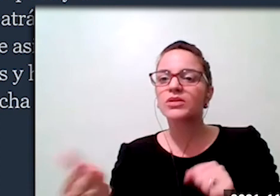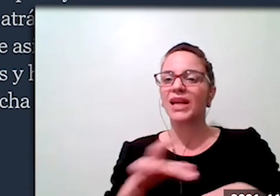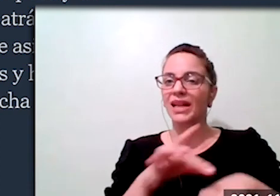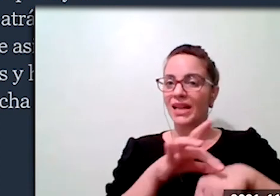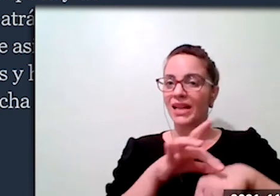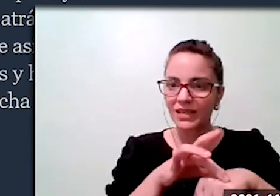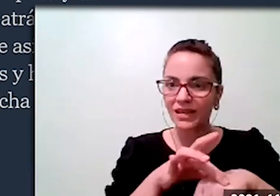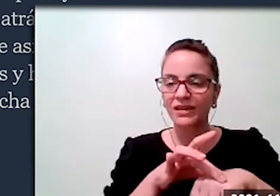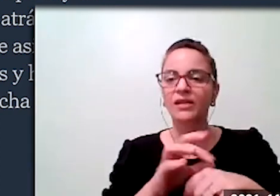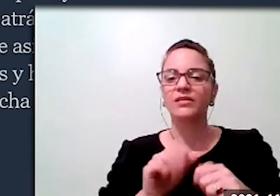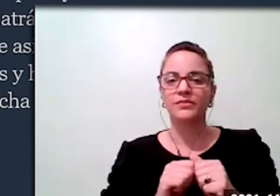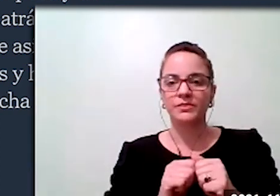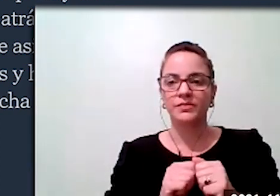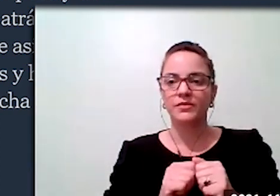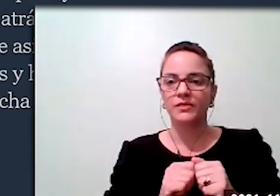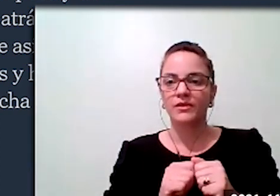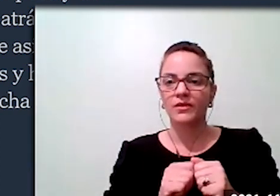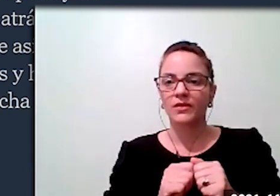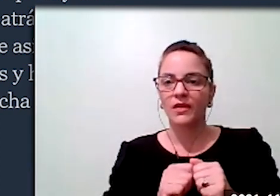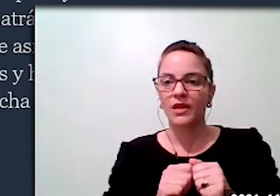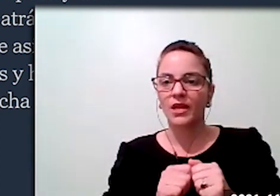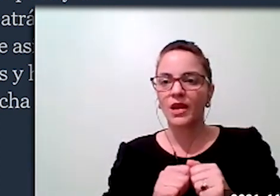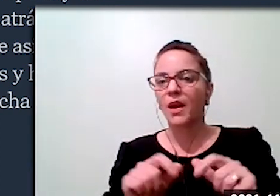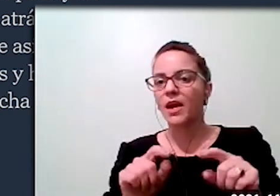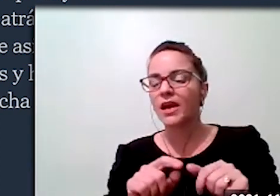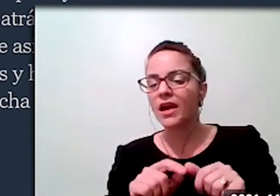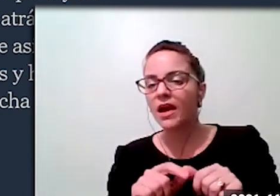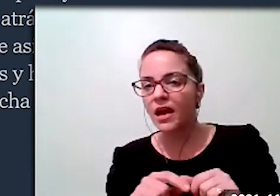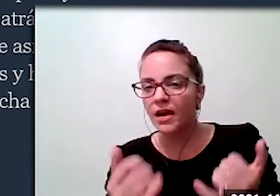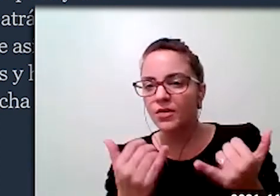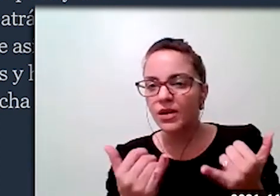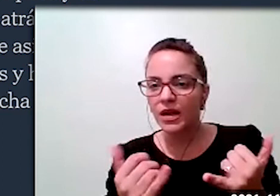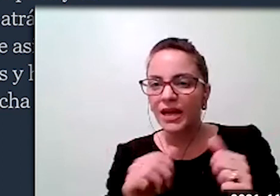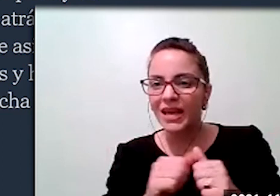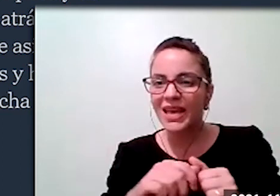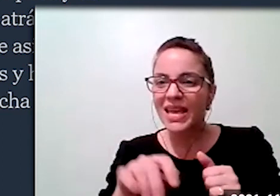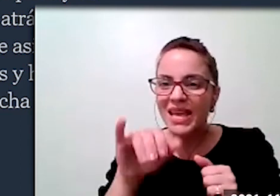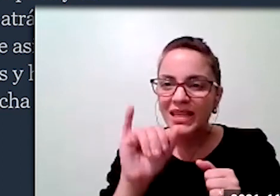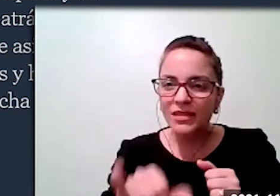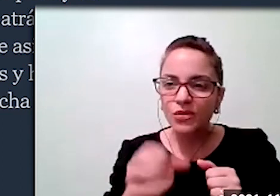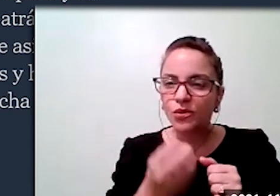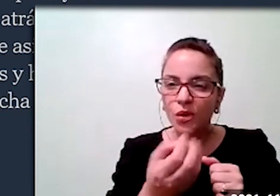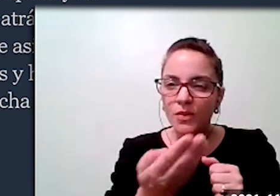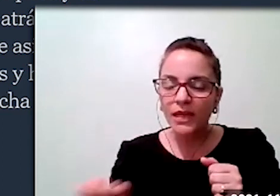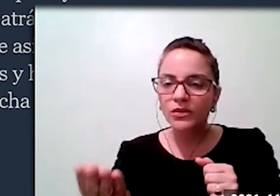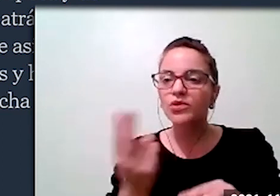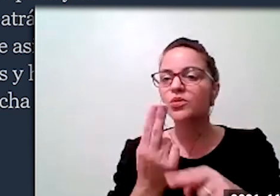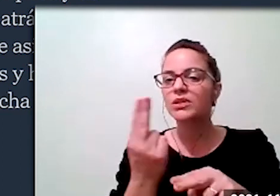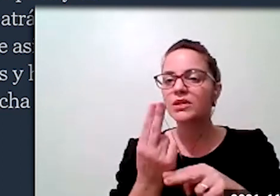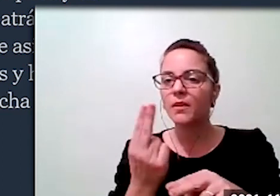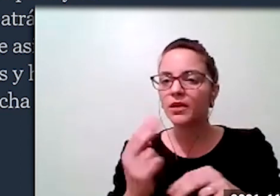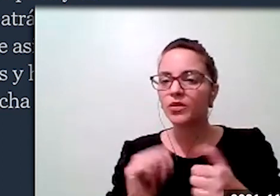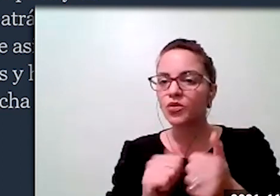dejadas atrás. Pero mediante ajustes y adaptaciones tropicales se asientan los rituales cotidianos